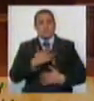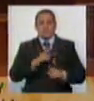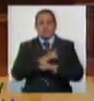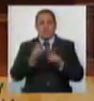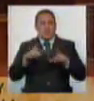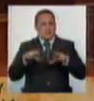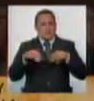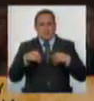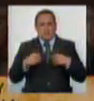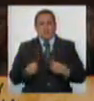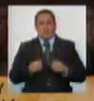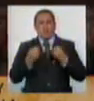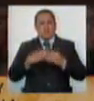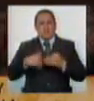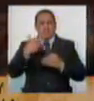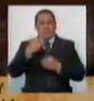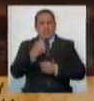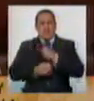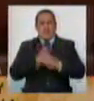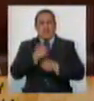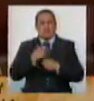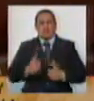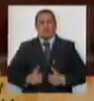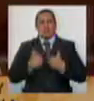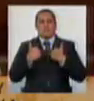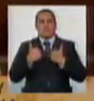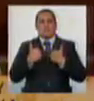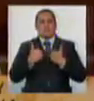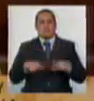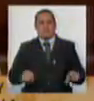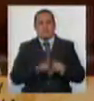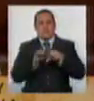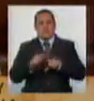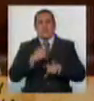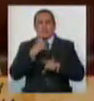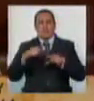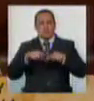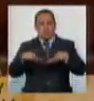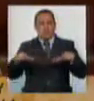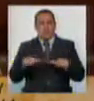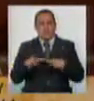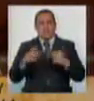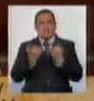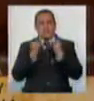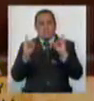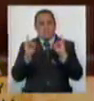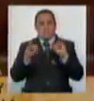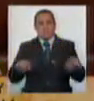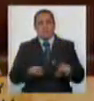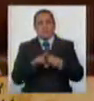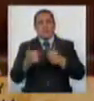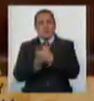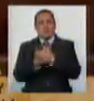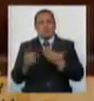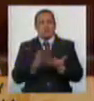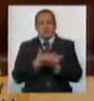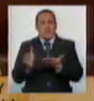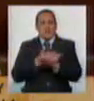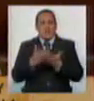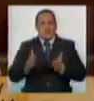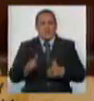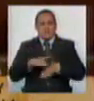inaceptable que después de tantos años de vida republicana, de ser la cuna de nuestra independencia, Ayacucho no tuviera un plan